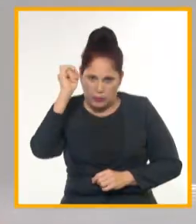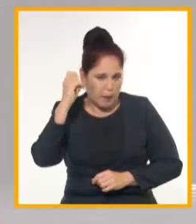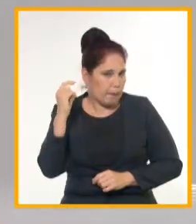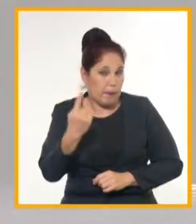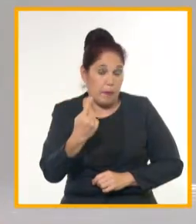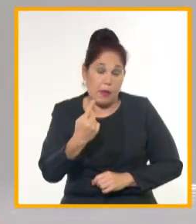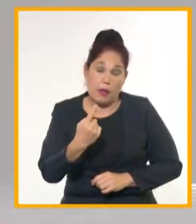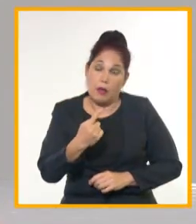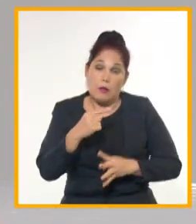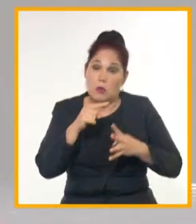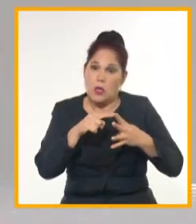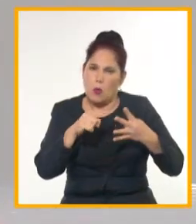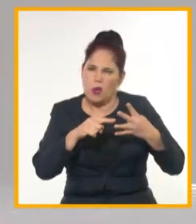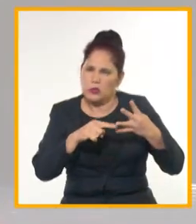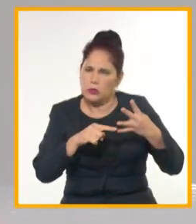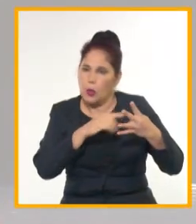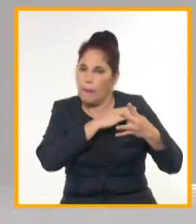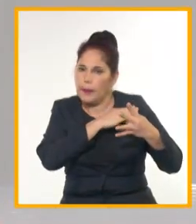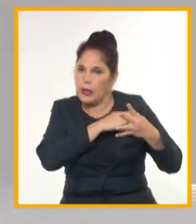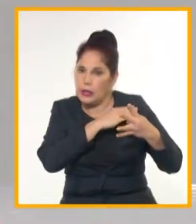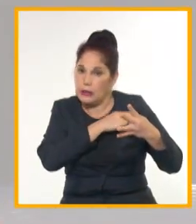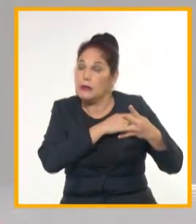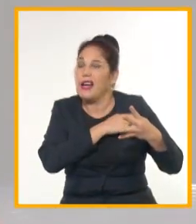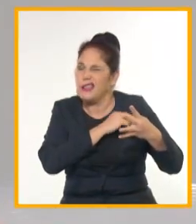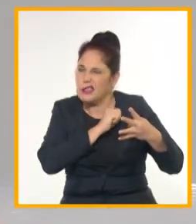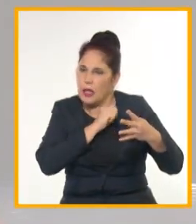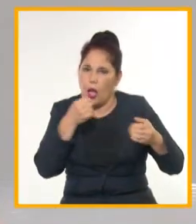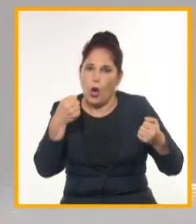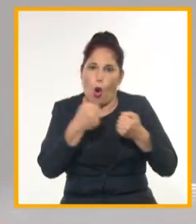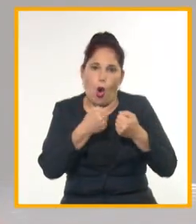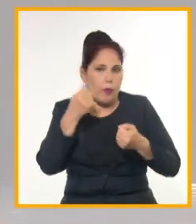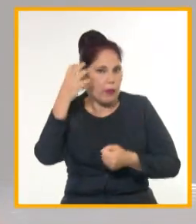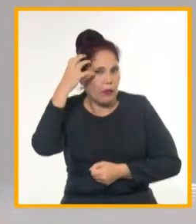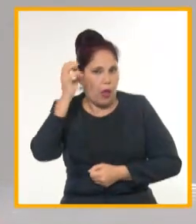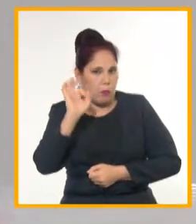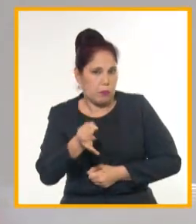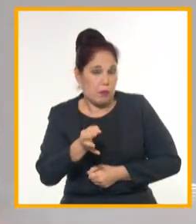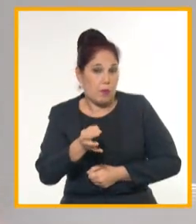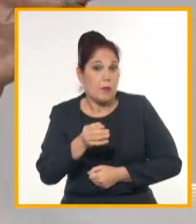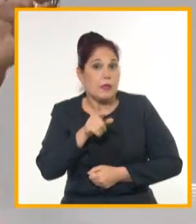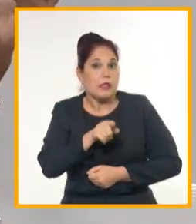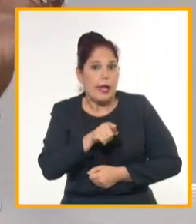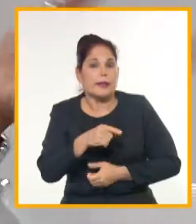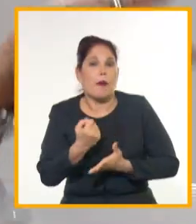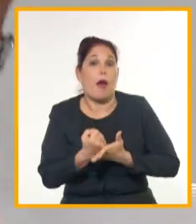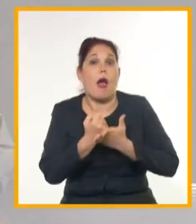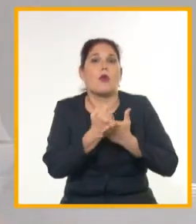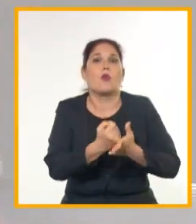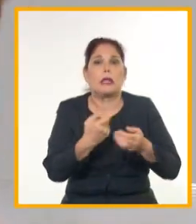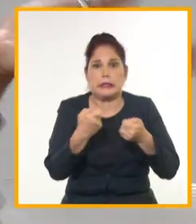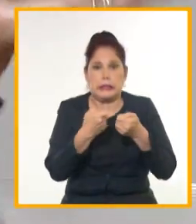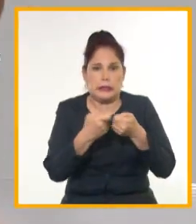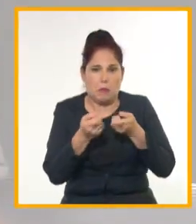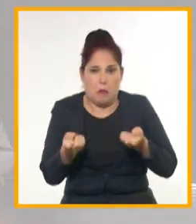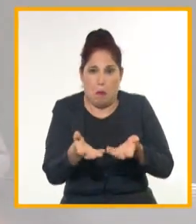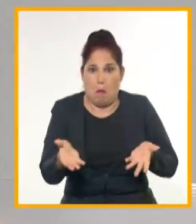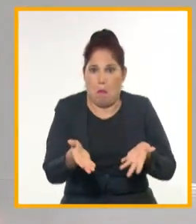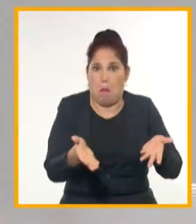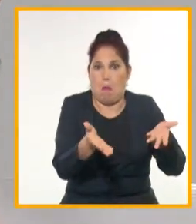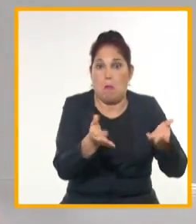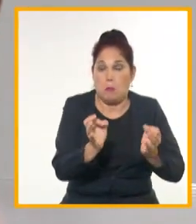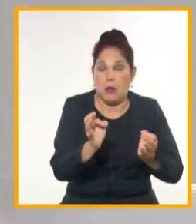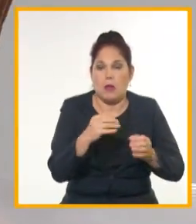4 o 5 militares están acusados de intento golpista porque estaban detrás de esa revuelta, de esa movilización